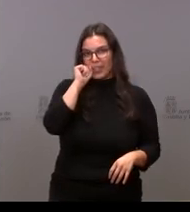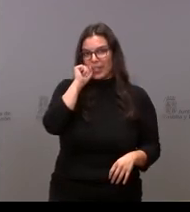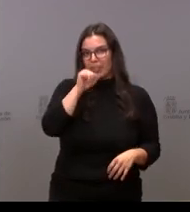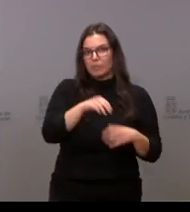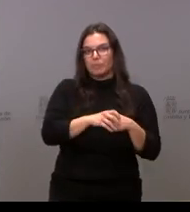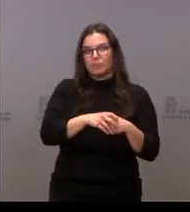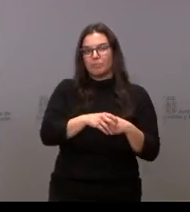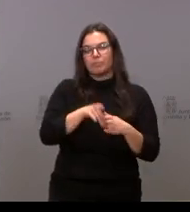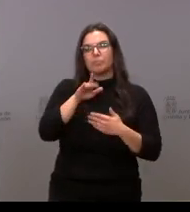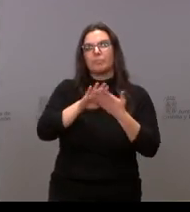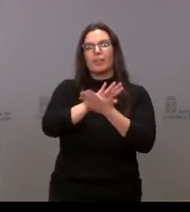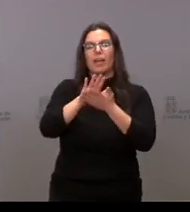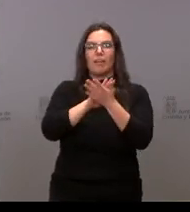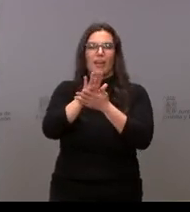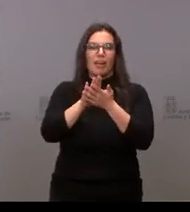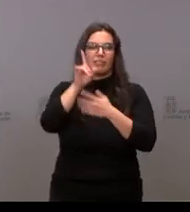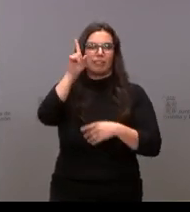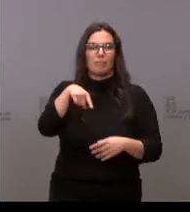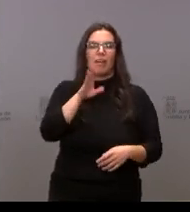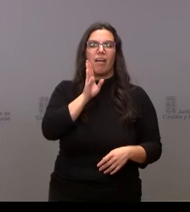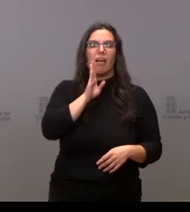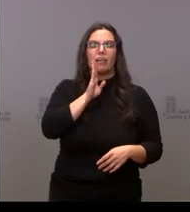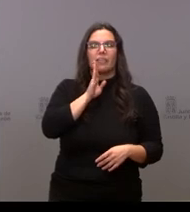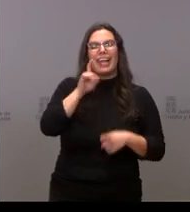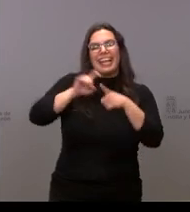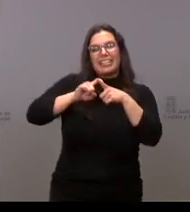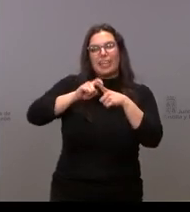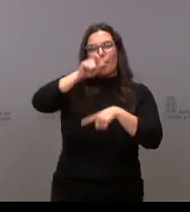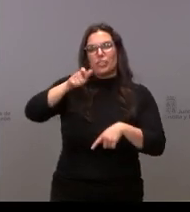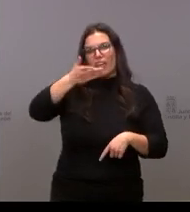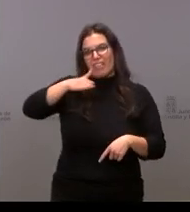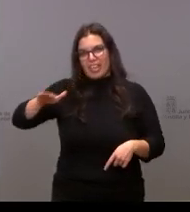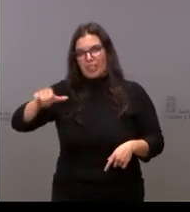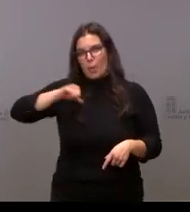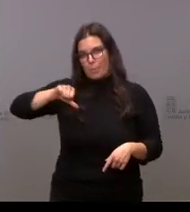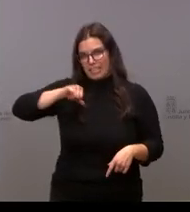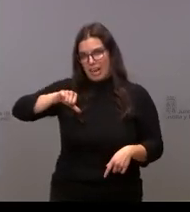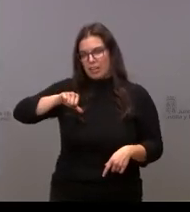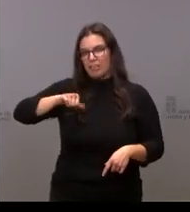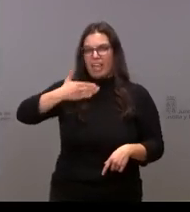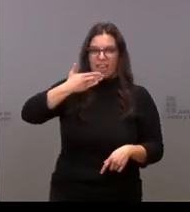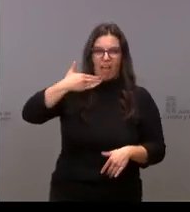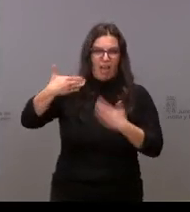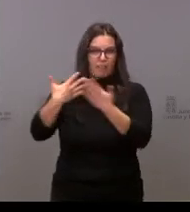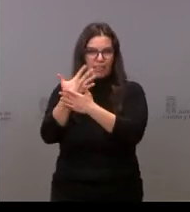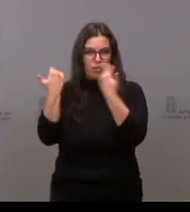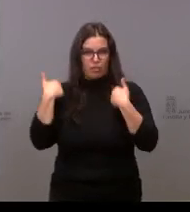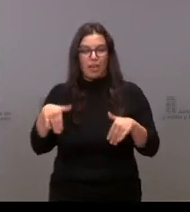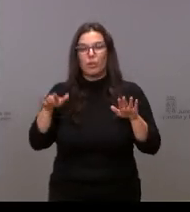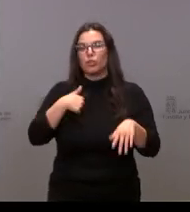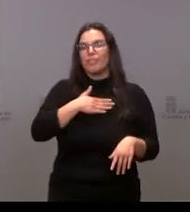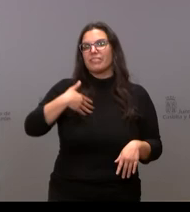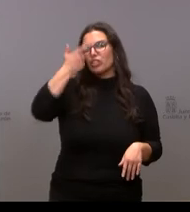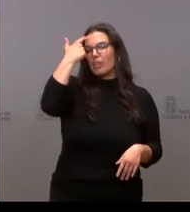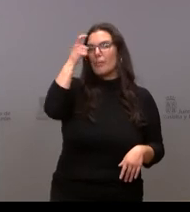compañero un poco del perfil de la persona fallecida en el ámbito hospitalario pero yo que querría saber también cuál es un poco el perfil